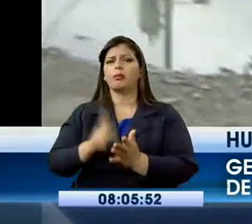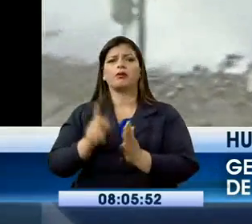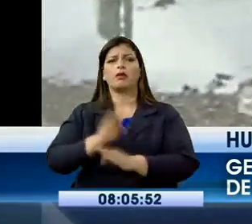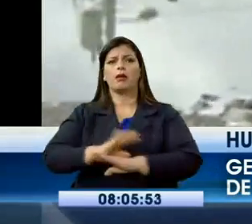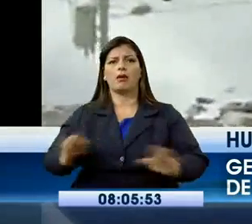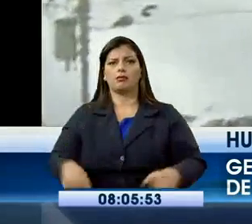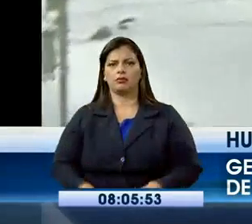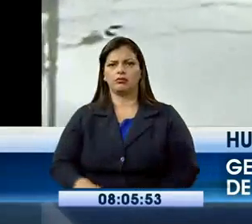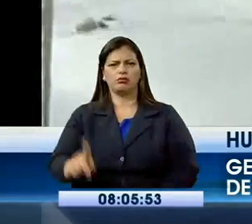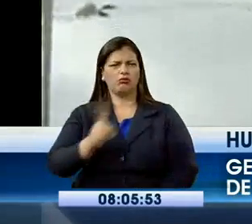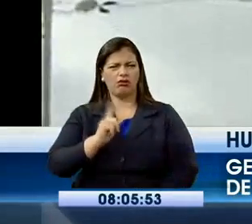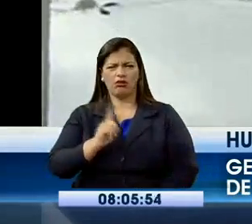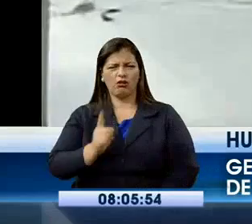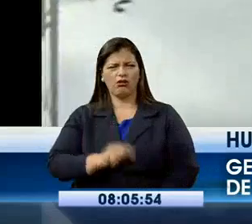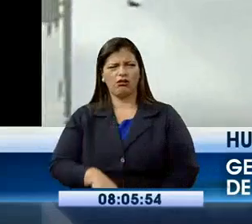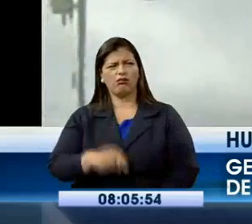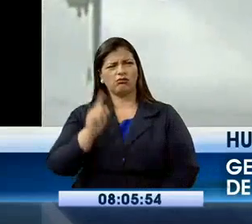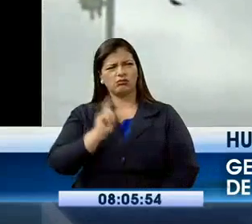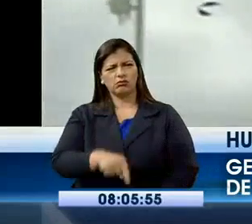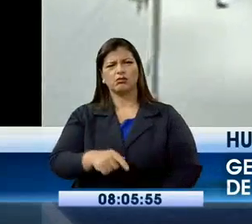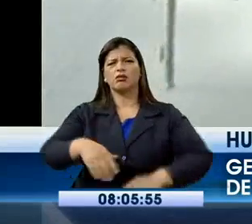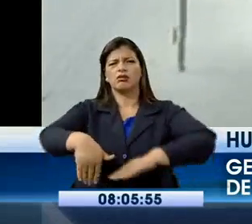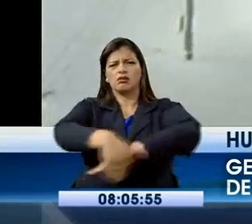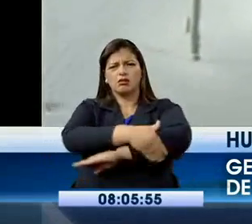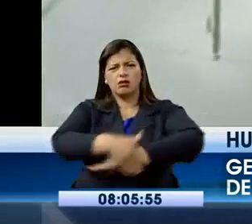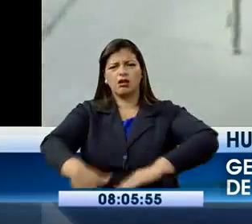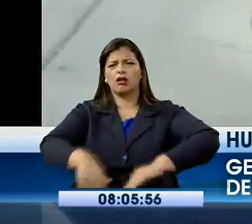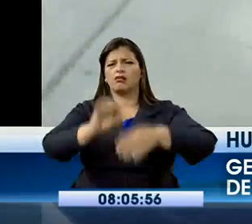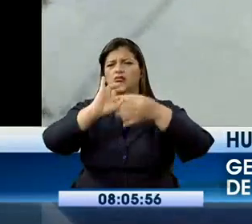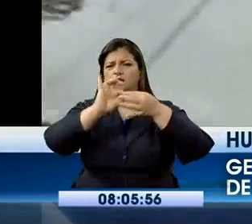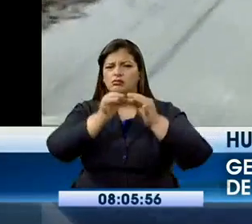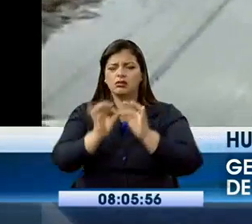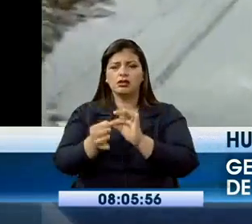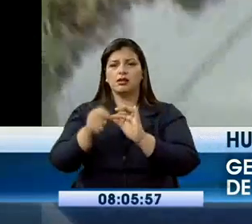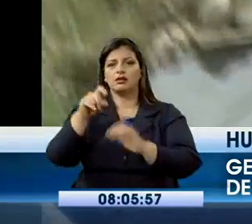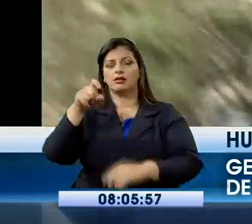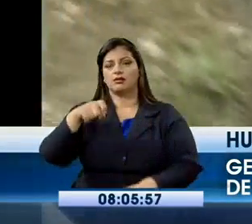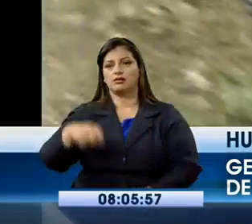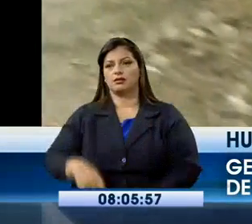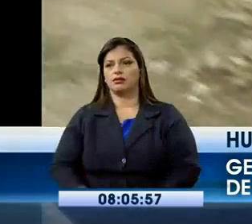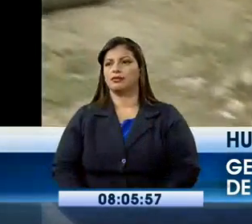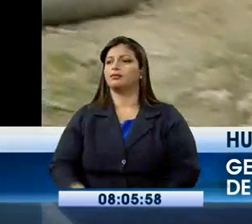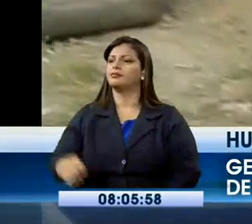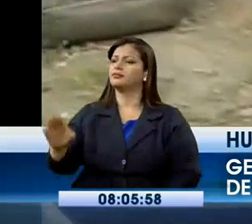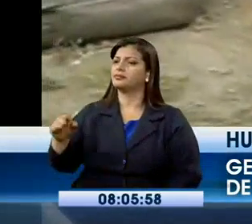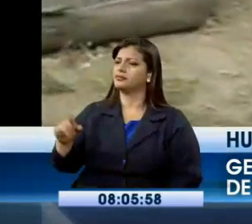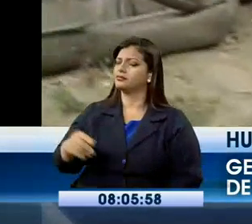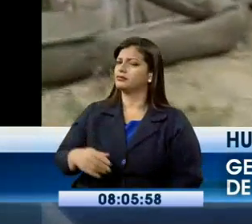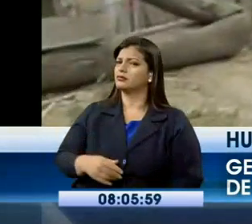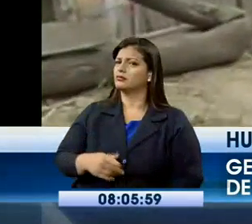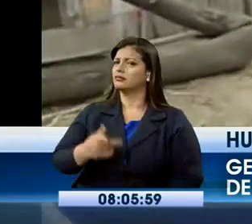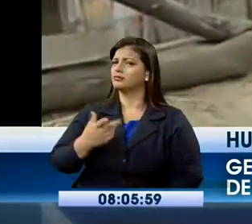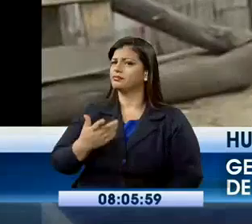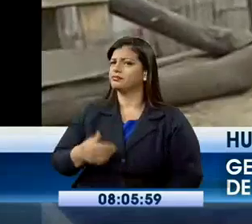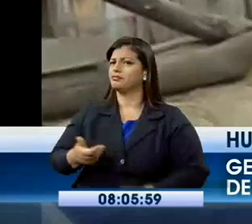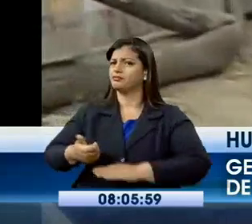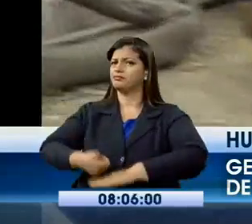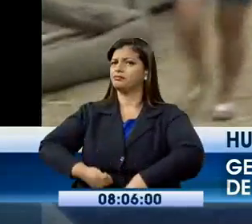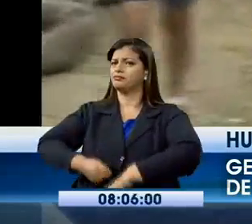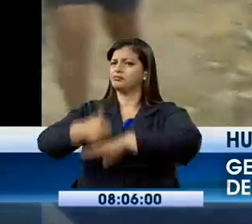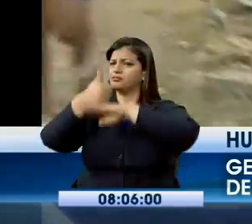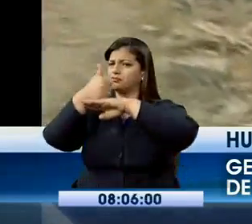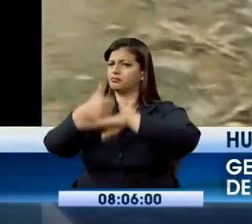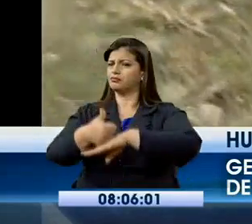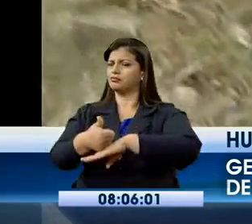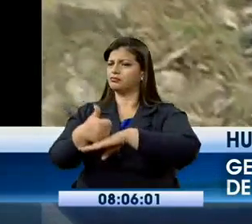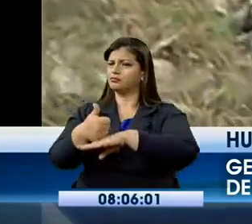trabajo, por favor. Perfecto, muchas gracias. Pero las autoridades, ¿ya se han contactado con los encargados de este tipo de obras? Bueno, nosotros hemos